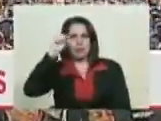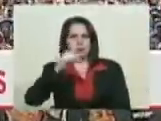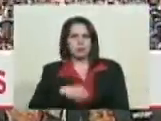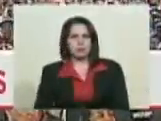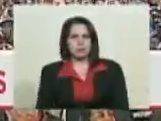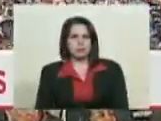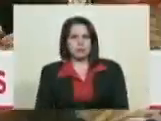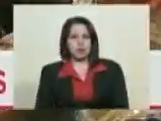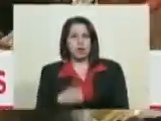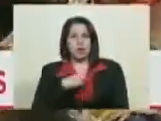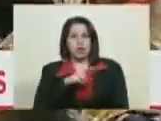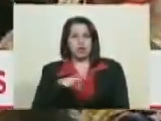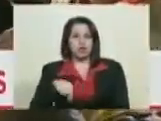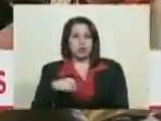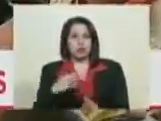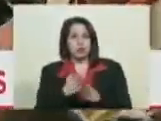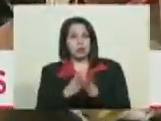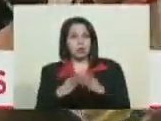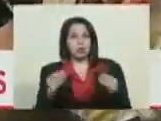debemos